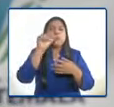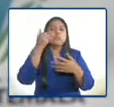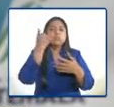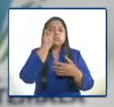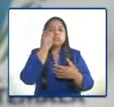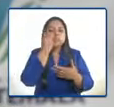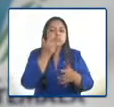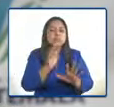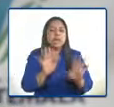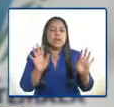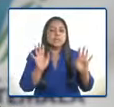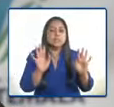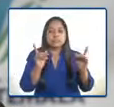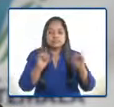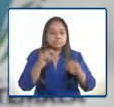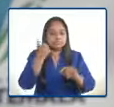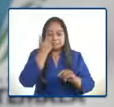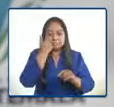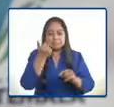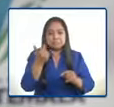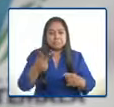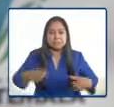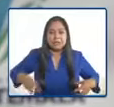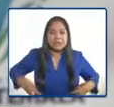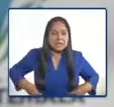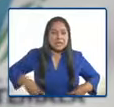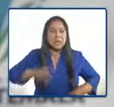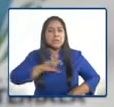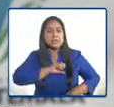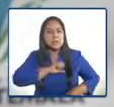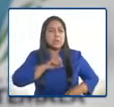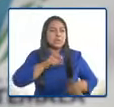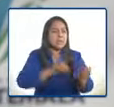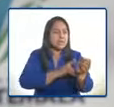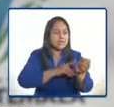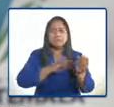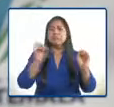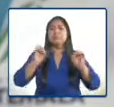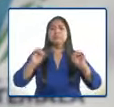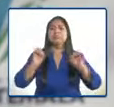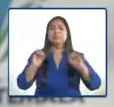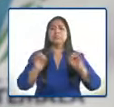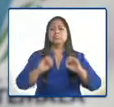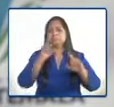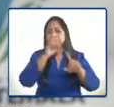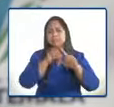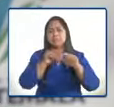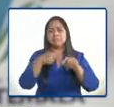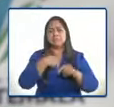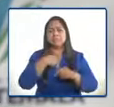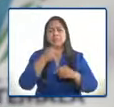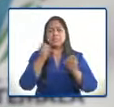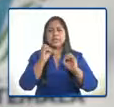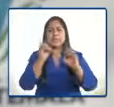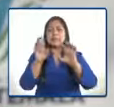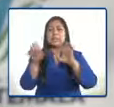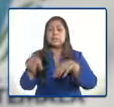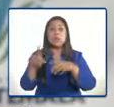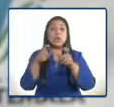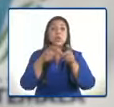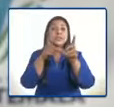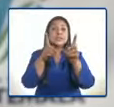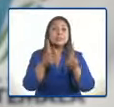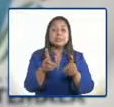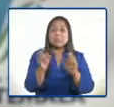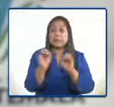enfermedades, pero enfermedades crónicas no tenemos dentro de los centros de privación de libertad. Incluso tampoco tenemos personas con alguna discapacidad